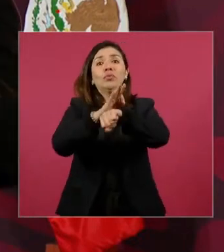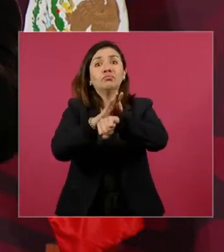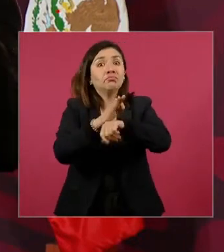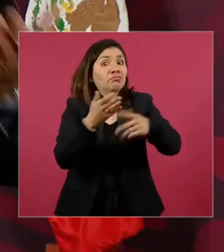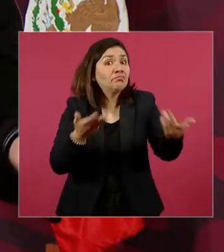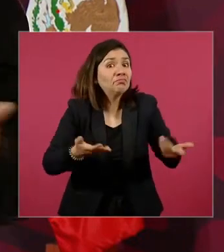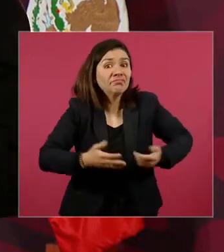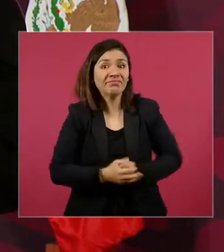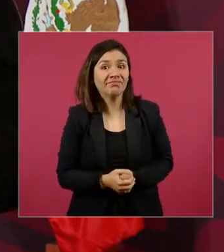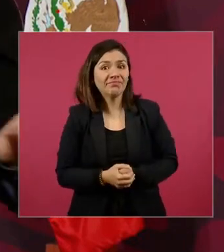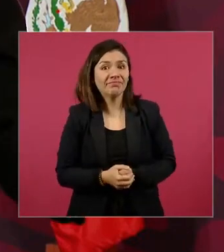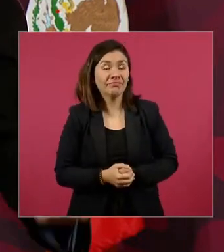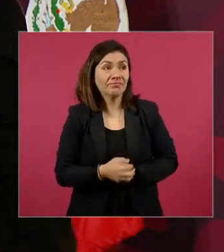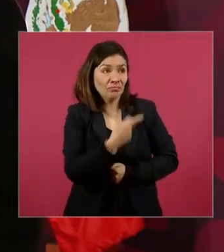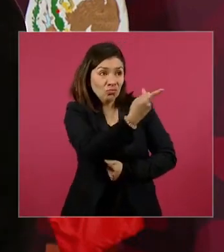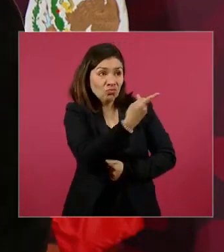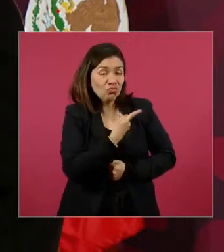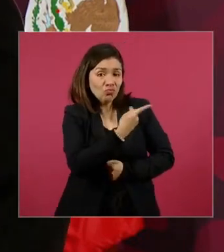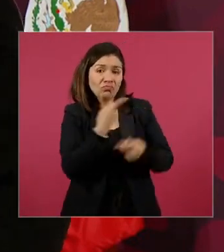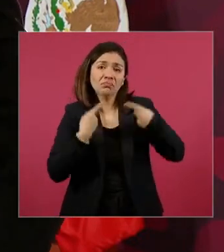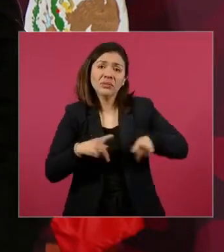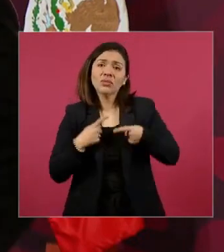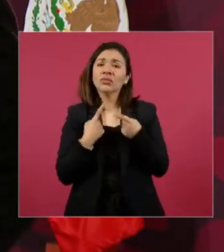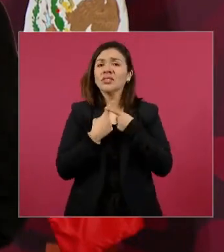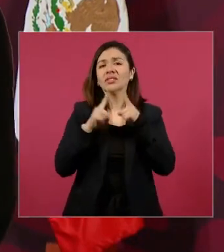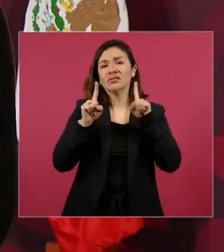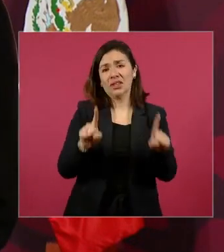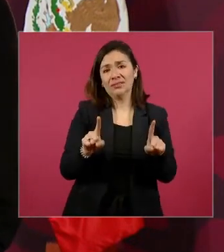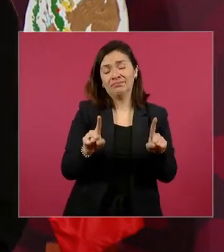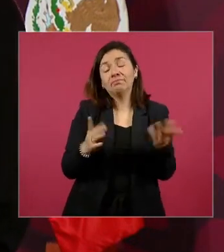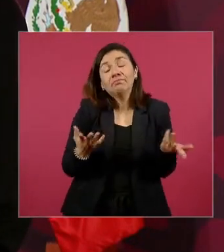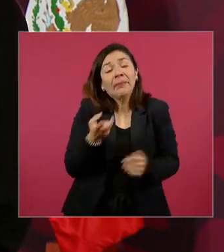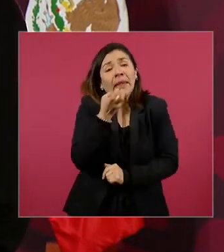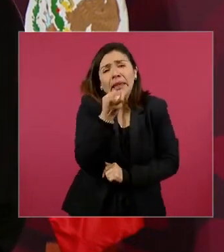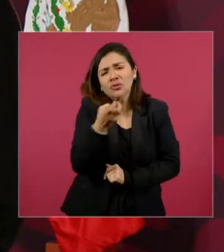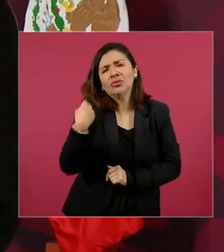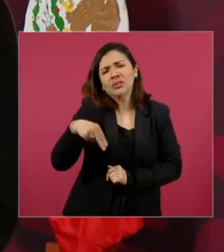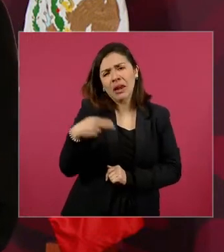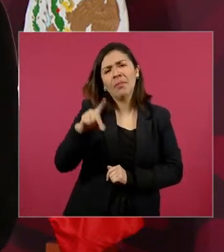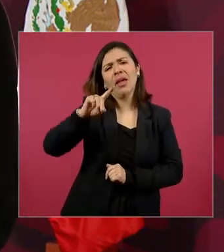Pues somos distintos, pero esa es la democracia.